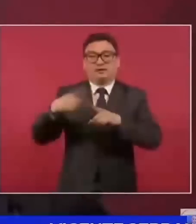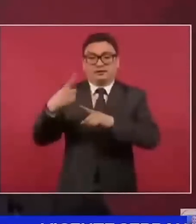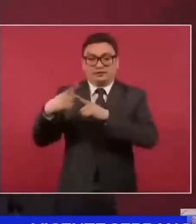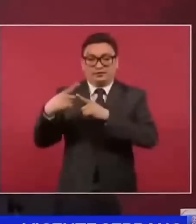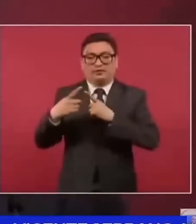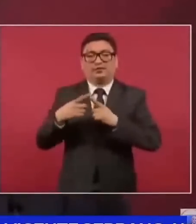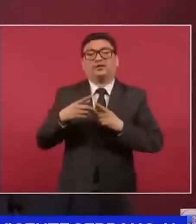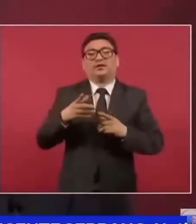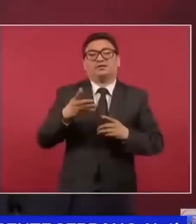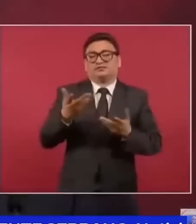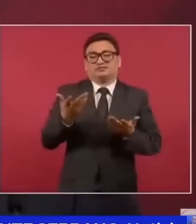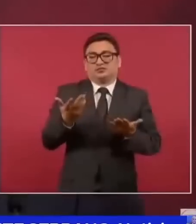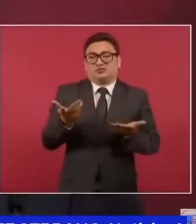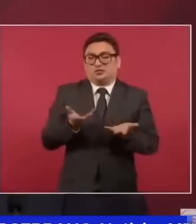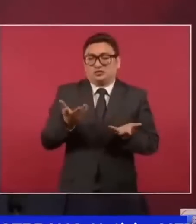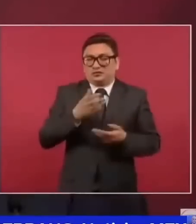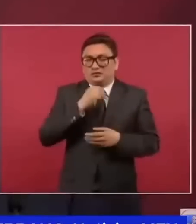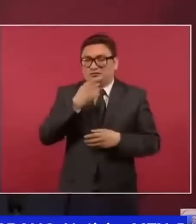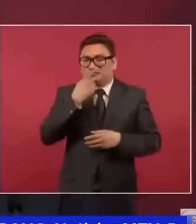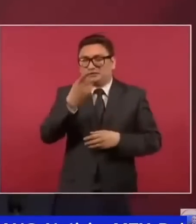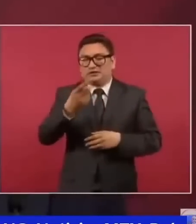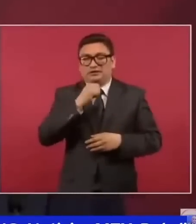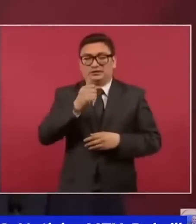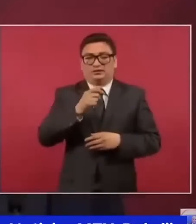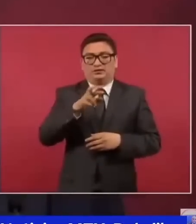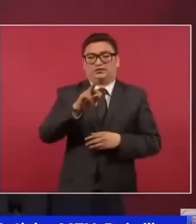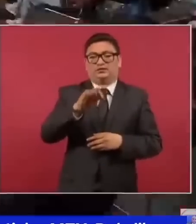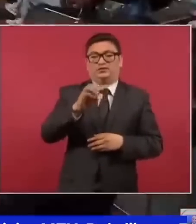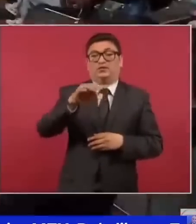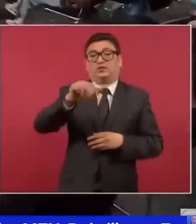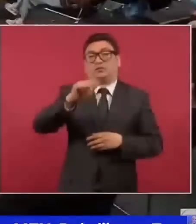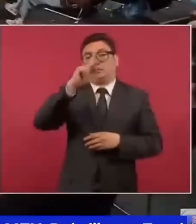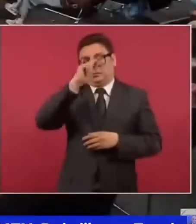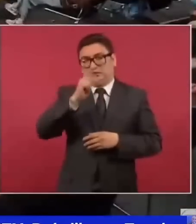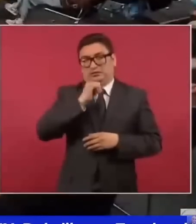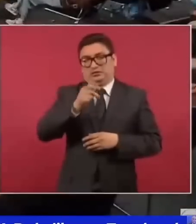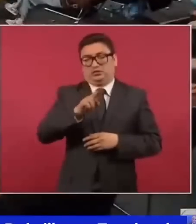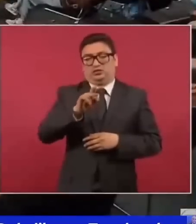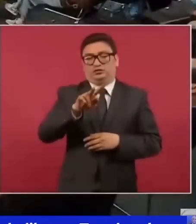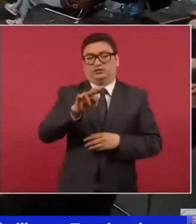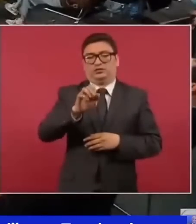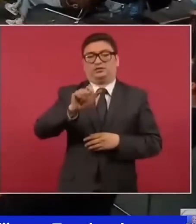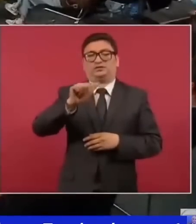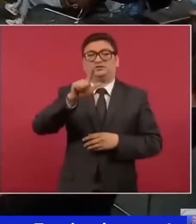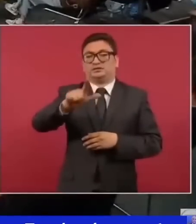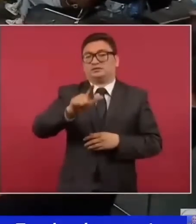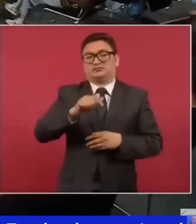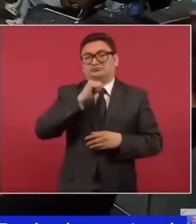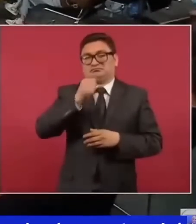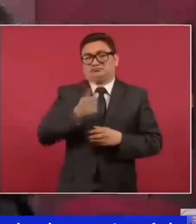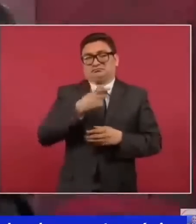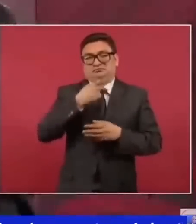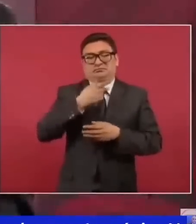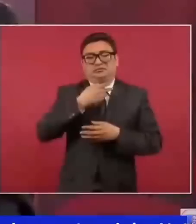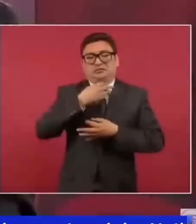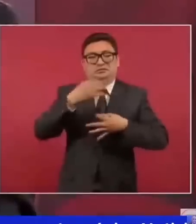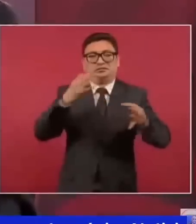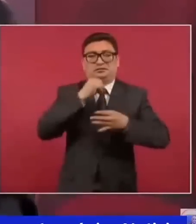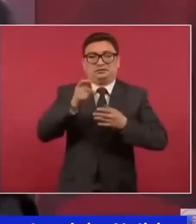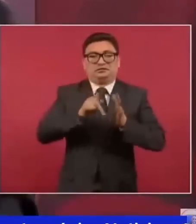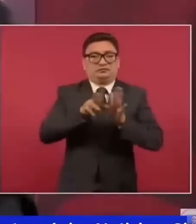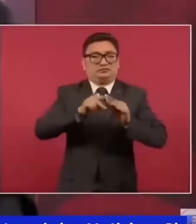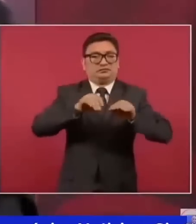Financial Times, y menos el Reforma o el Universal. ¿Qué?